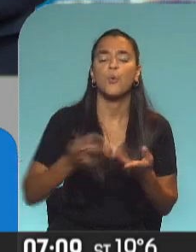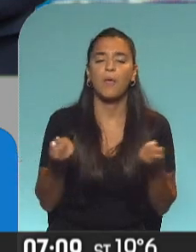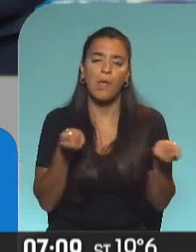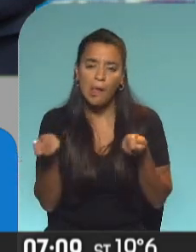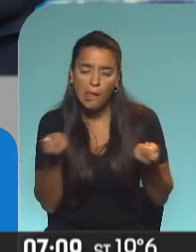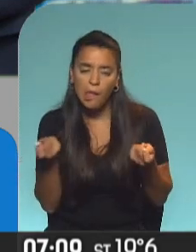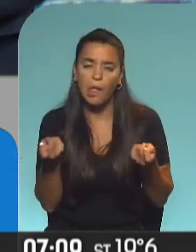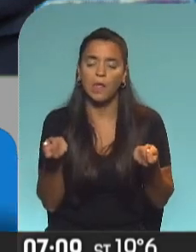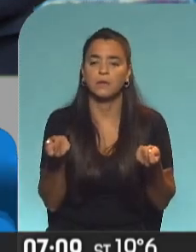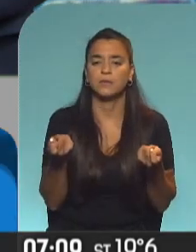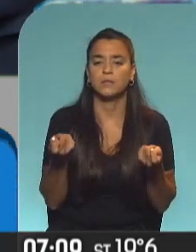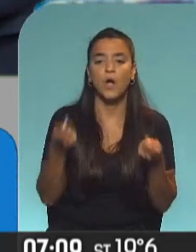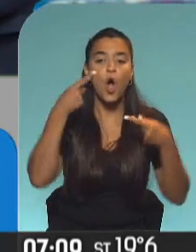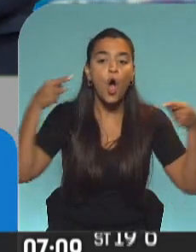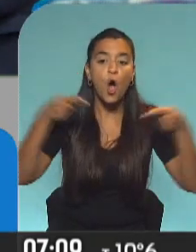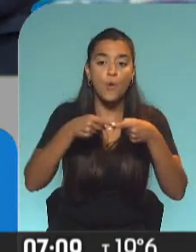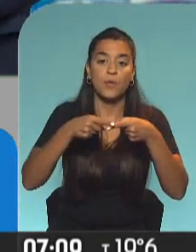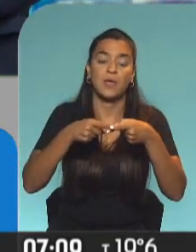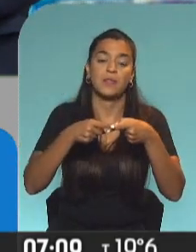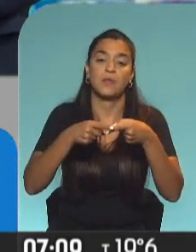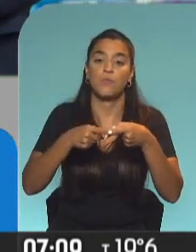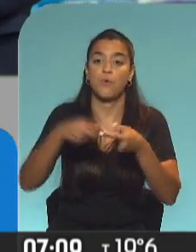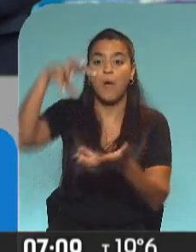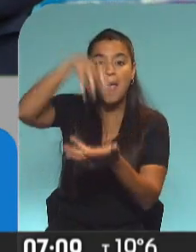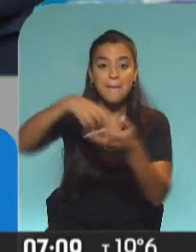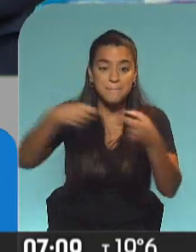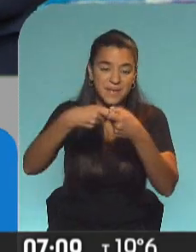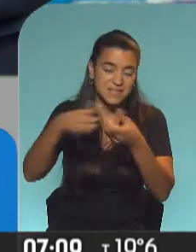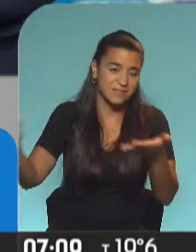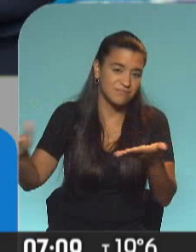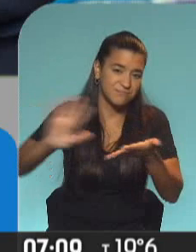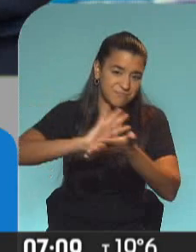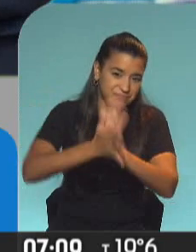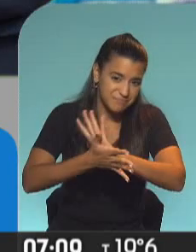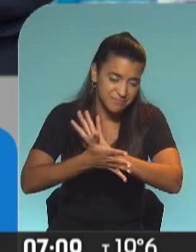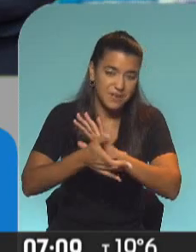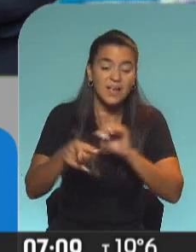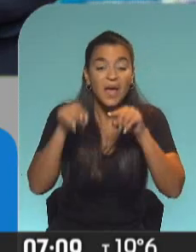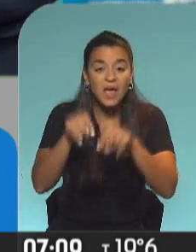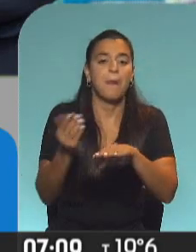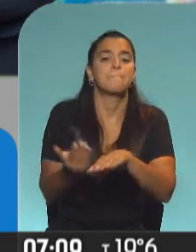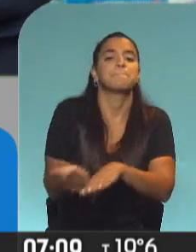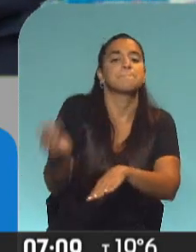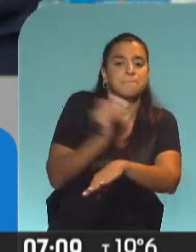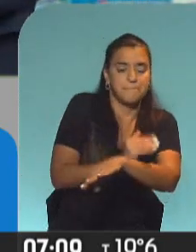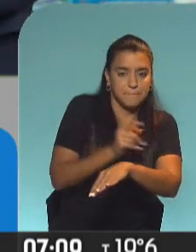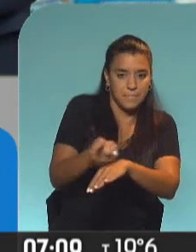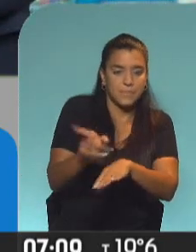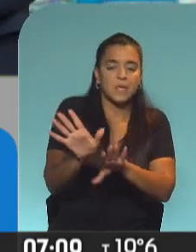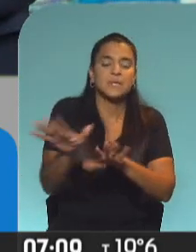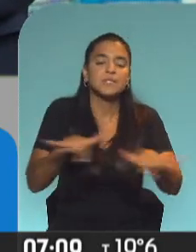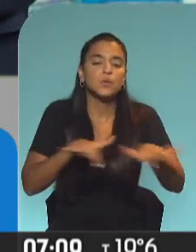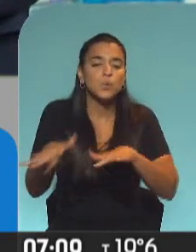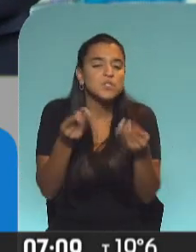maniobras que tuvieron por objetivo el vaciamiento de la empresa, es decir, esto es el paso previo a la